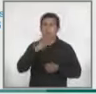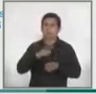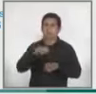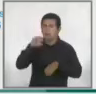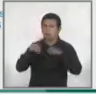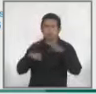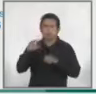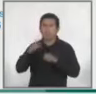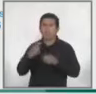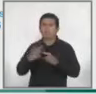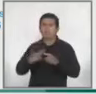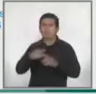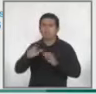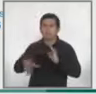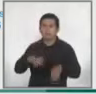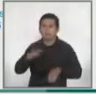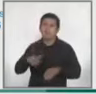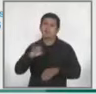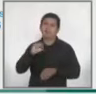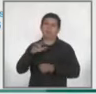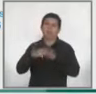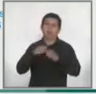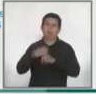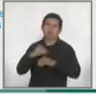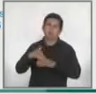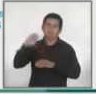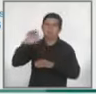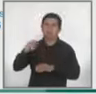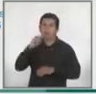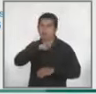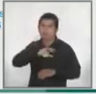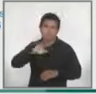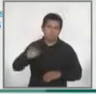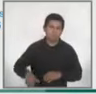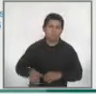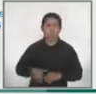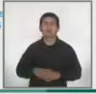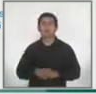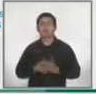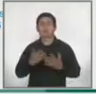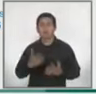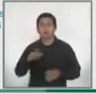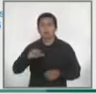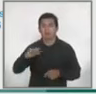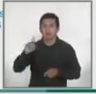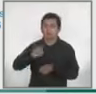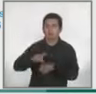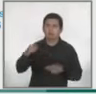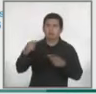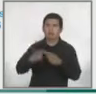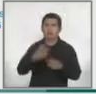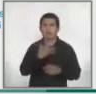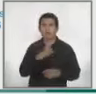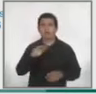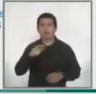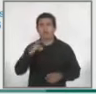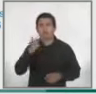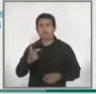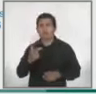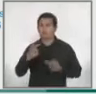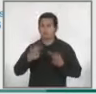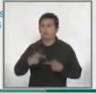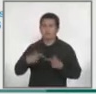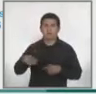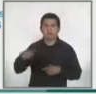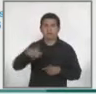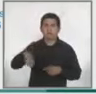edad a las personas de 65 años y más. Al día de hoy tenemos 597